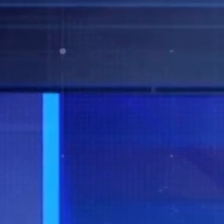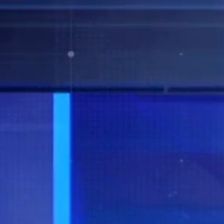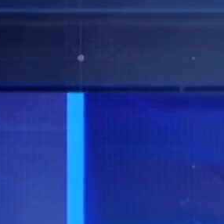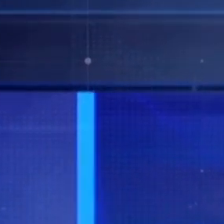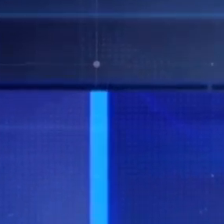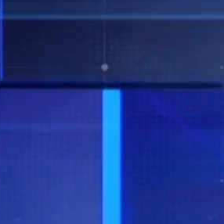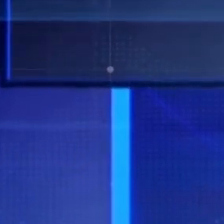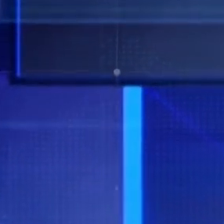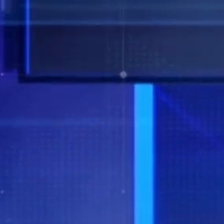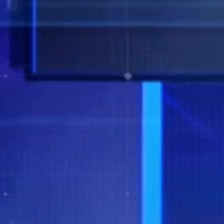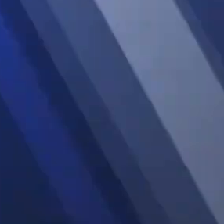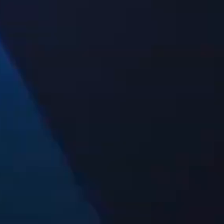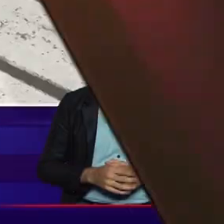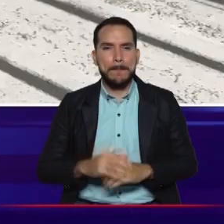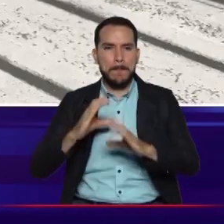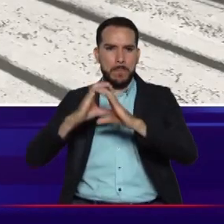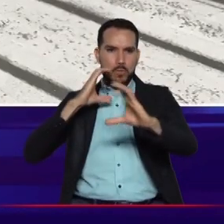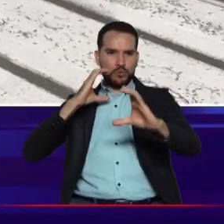panorama y qué es lo que está sucediendo.